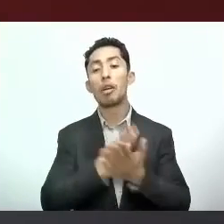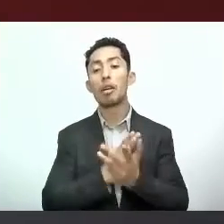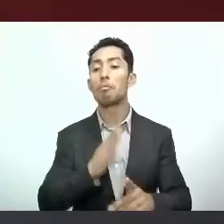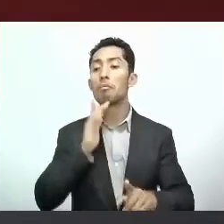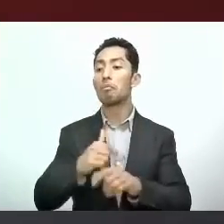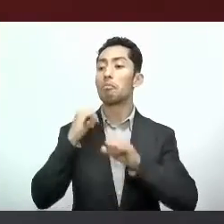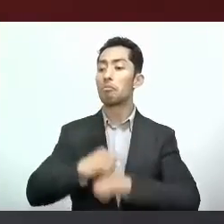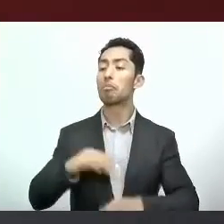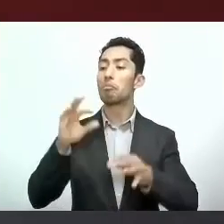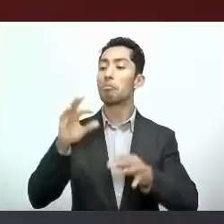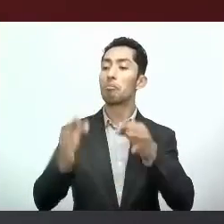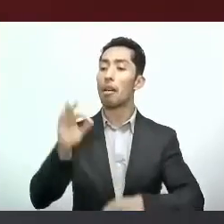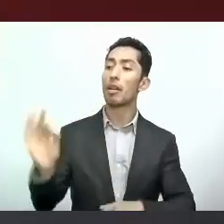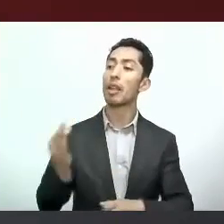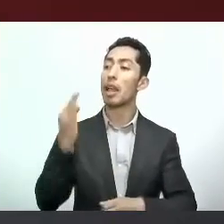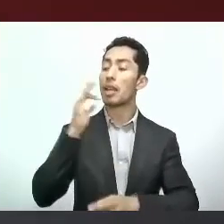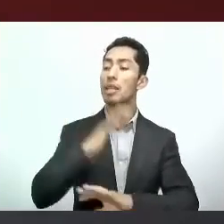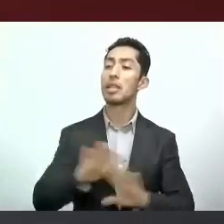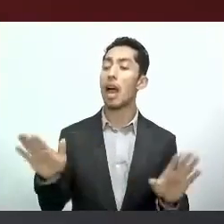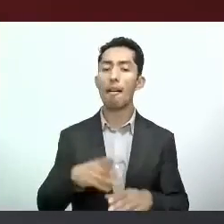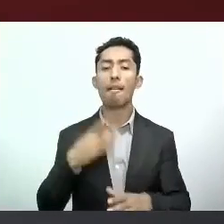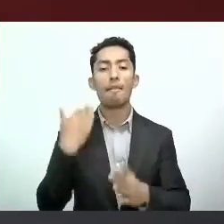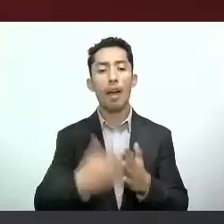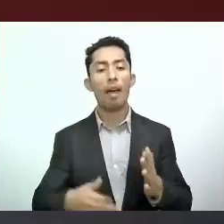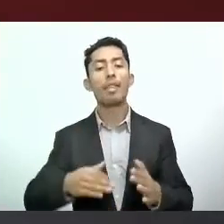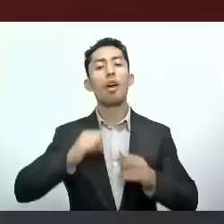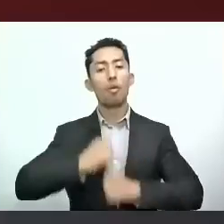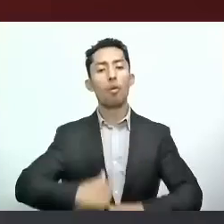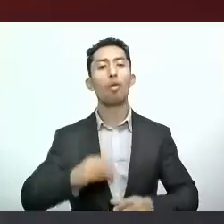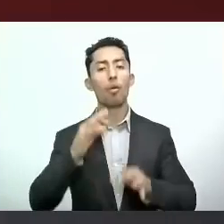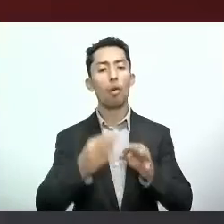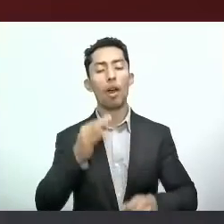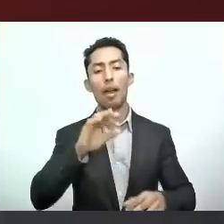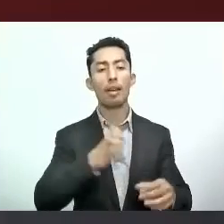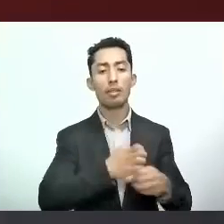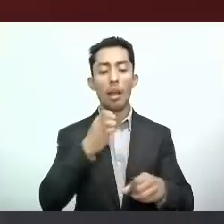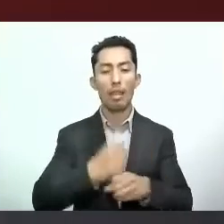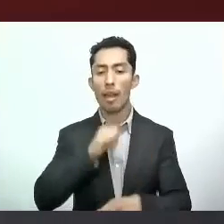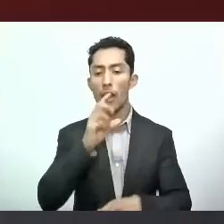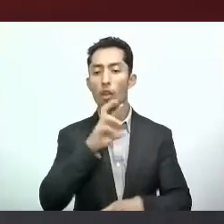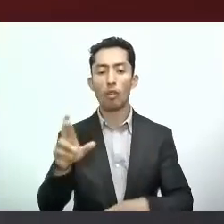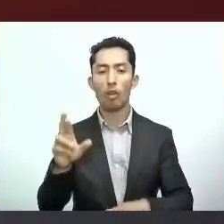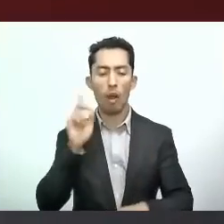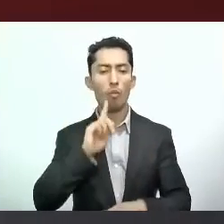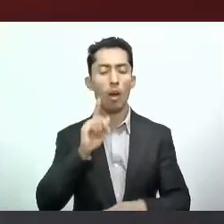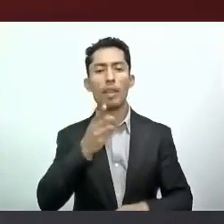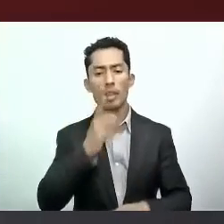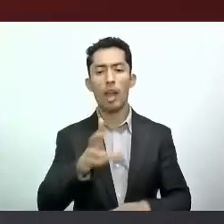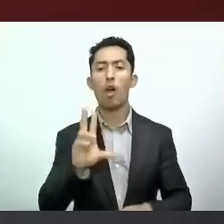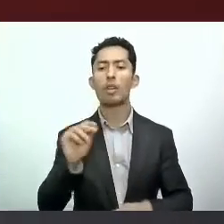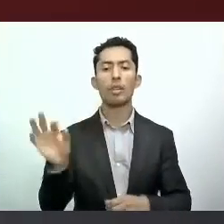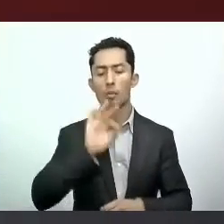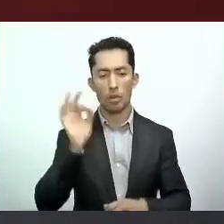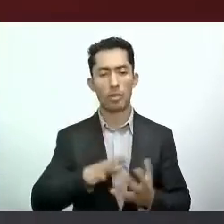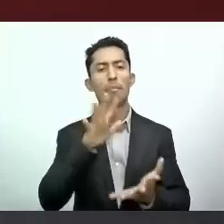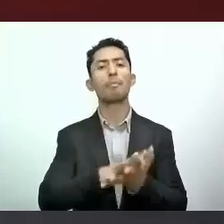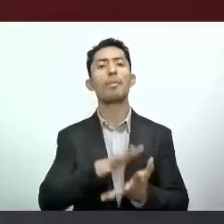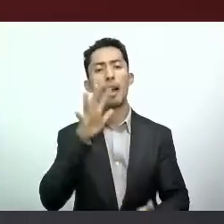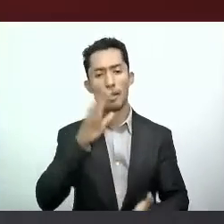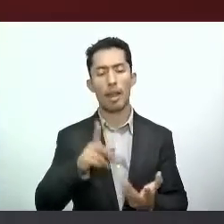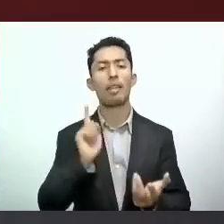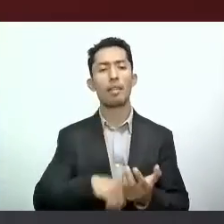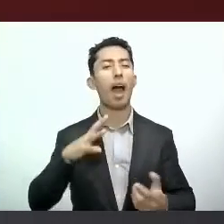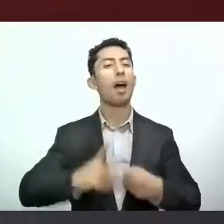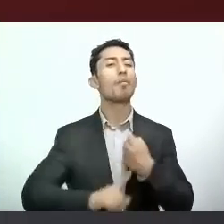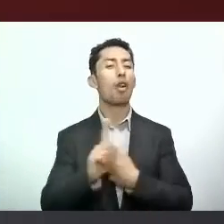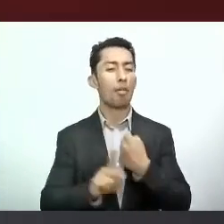Federal y no a los poderes judiciales locales, en donde, según la doctora Magaloni, están más del 80% de los conflictos. Entonces